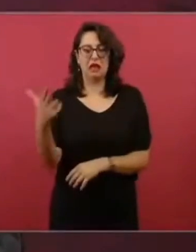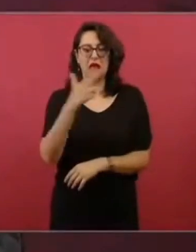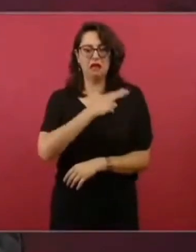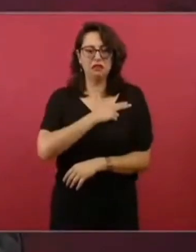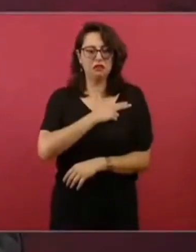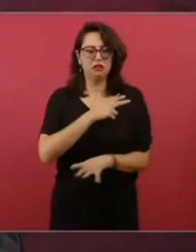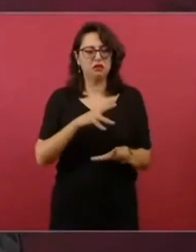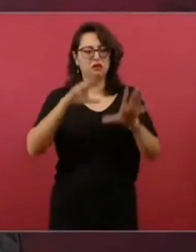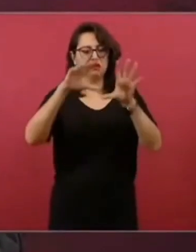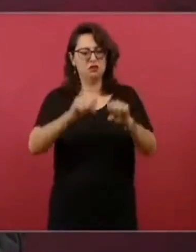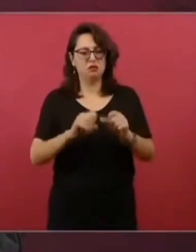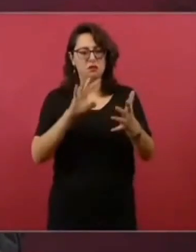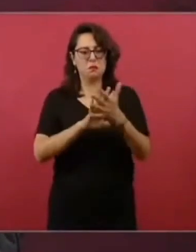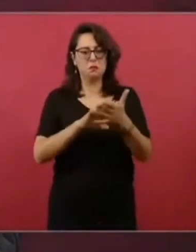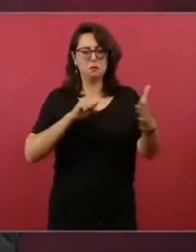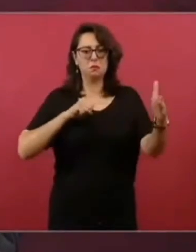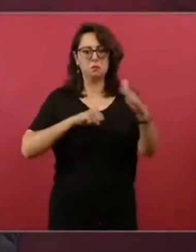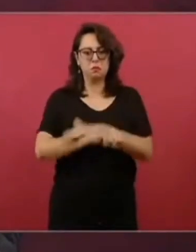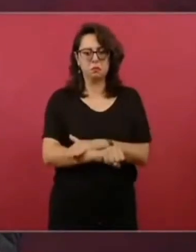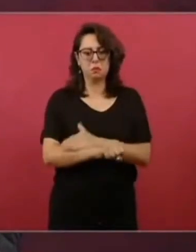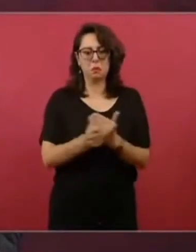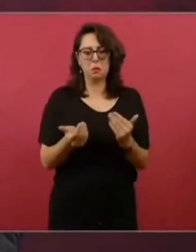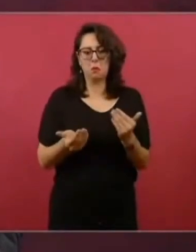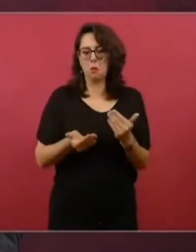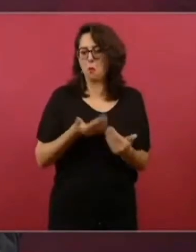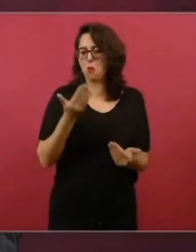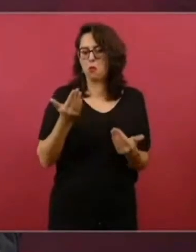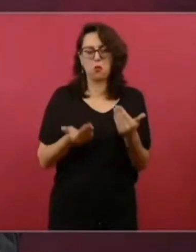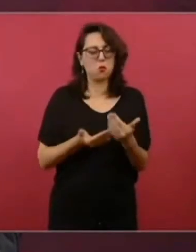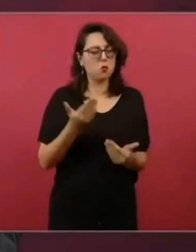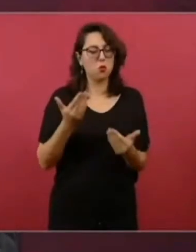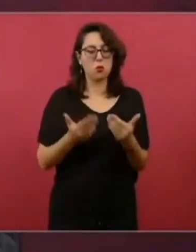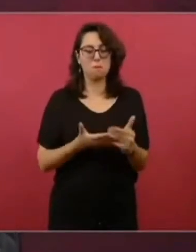detenidos, que el índice de letalidad